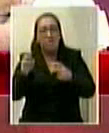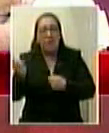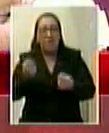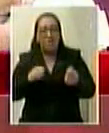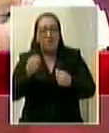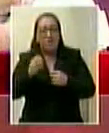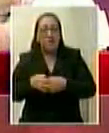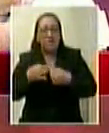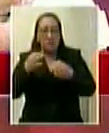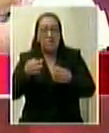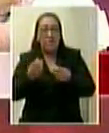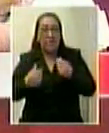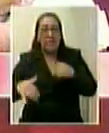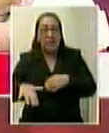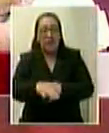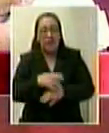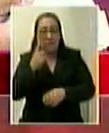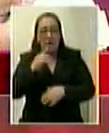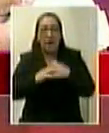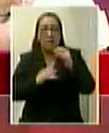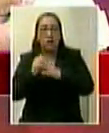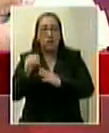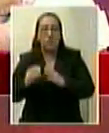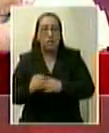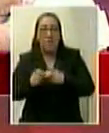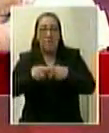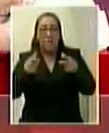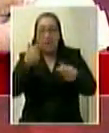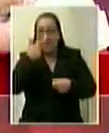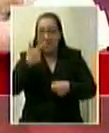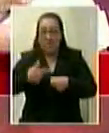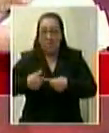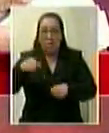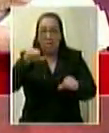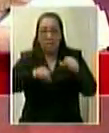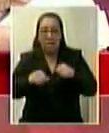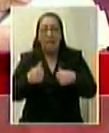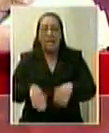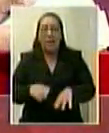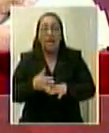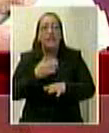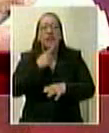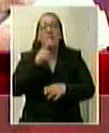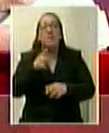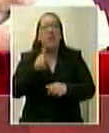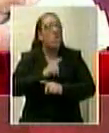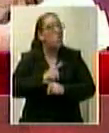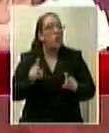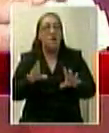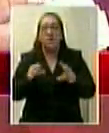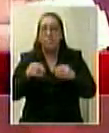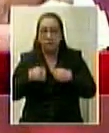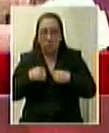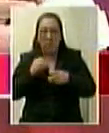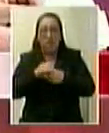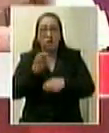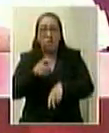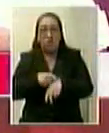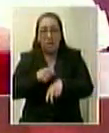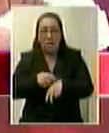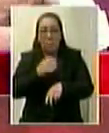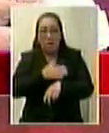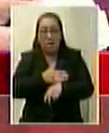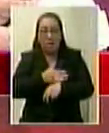para la transferencia de los terrenos para la construcción de las plantas petroquímicas, fueron declaradas infundadas en su oportunidad,